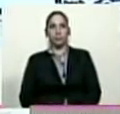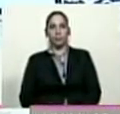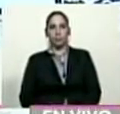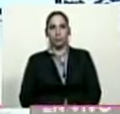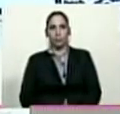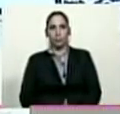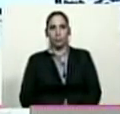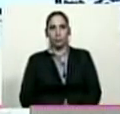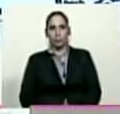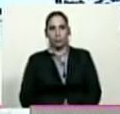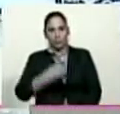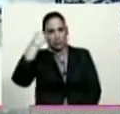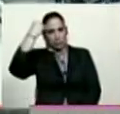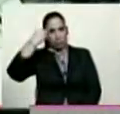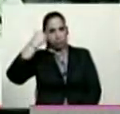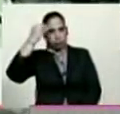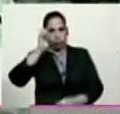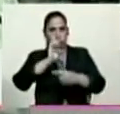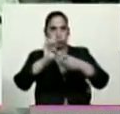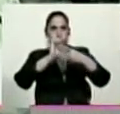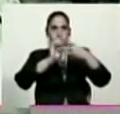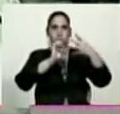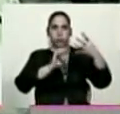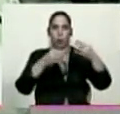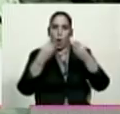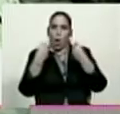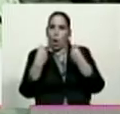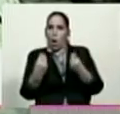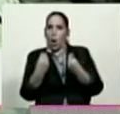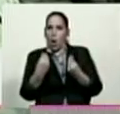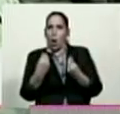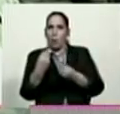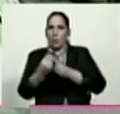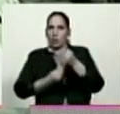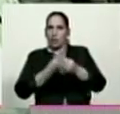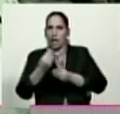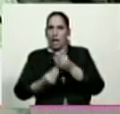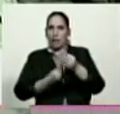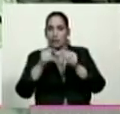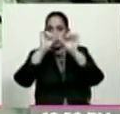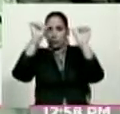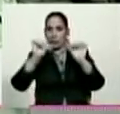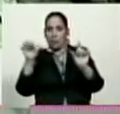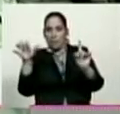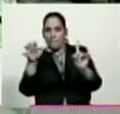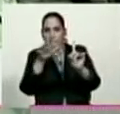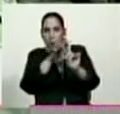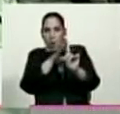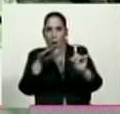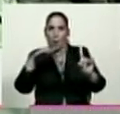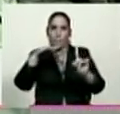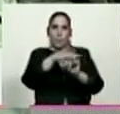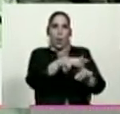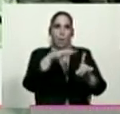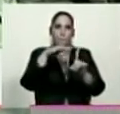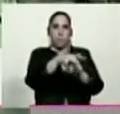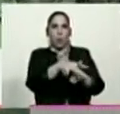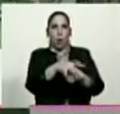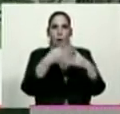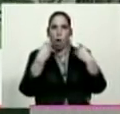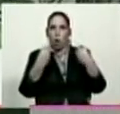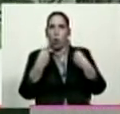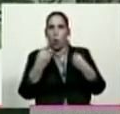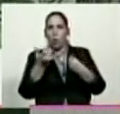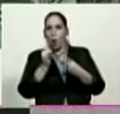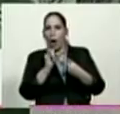Los pensadores, los estrategas, cómo se hacen sistemas de provocaciones, fíjate. Y cómo encadenan una